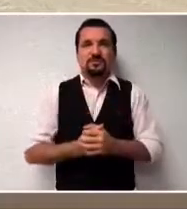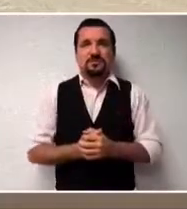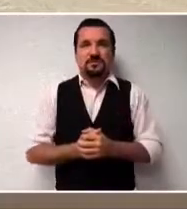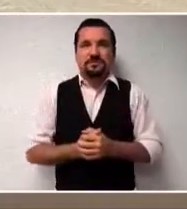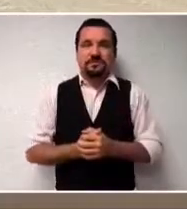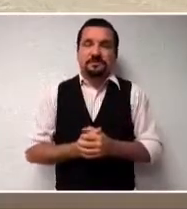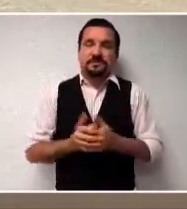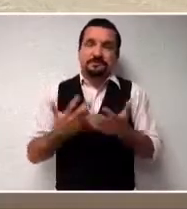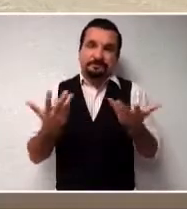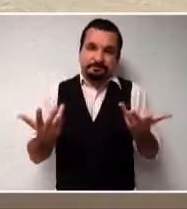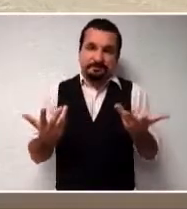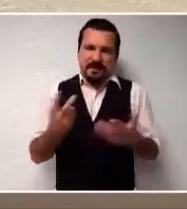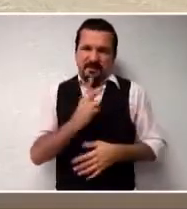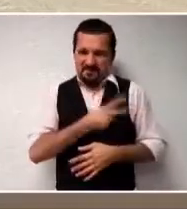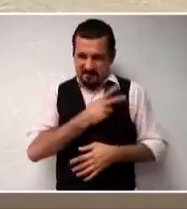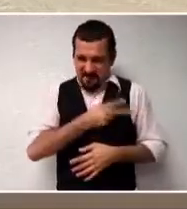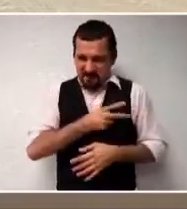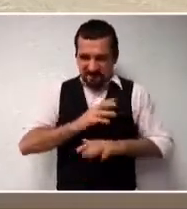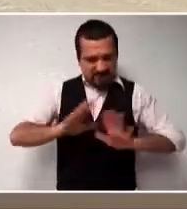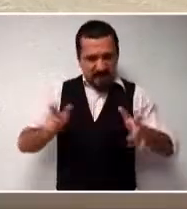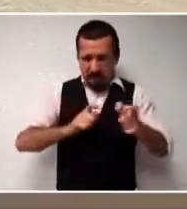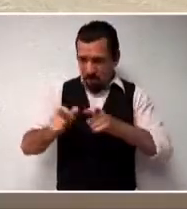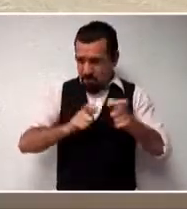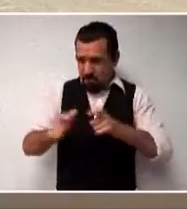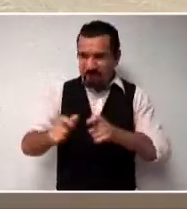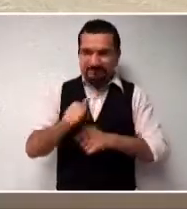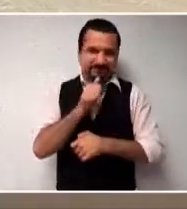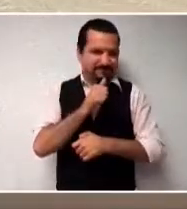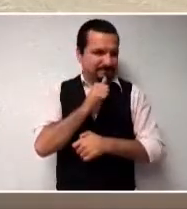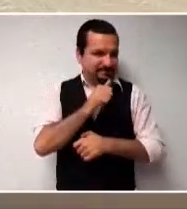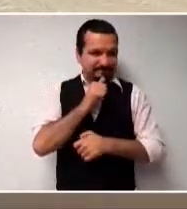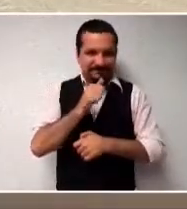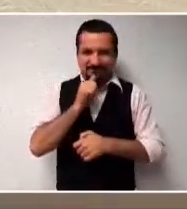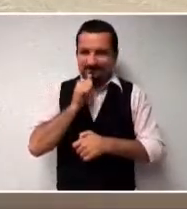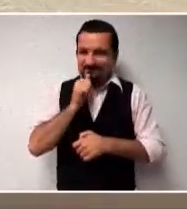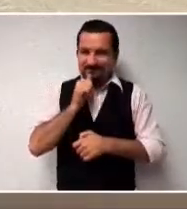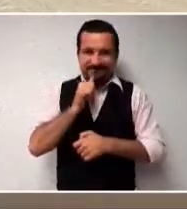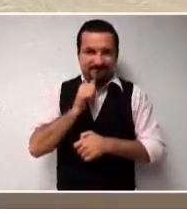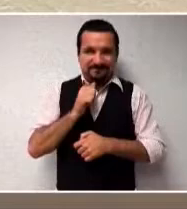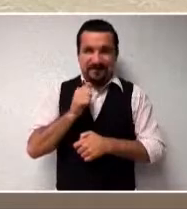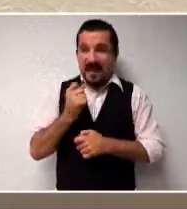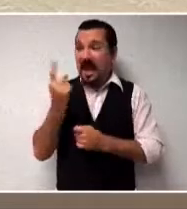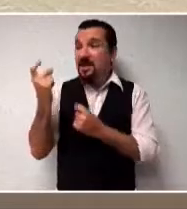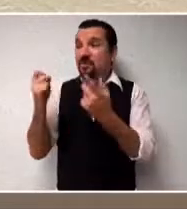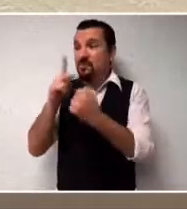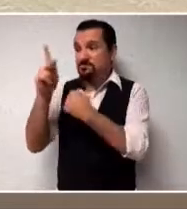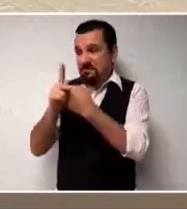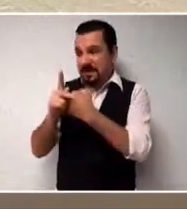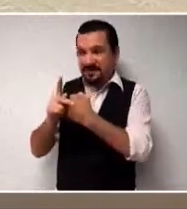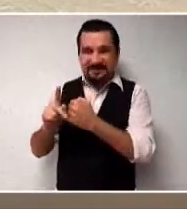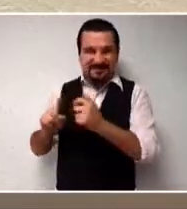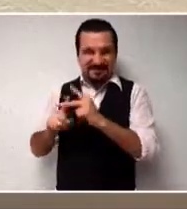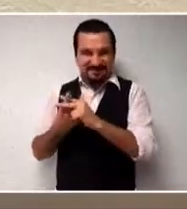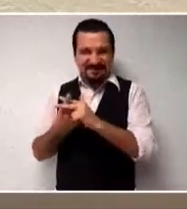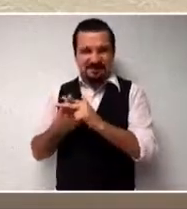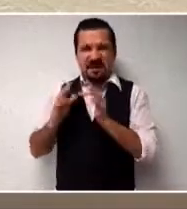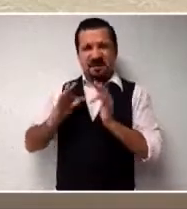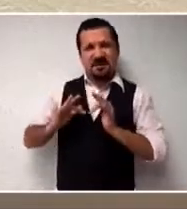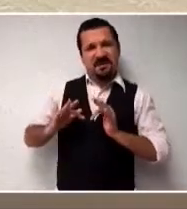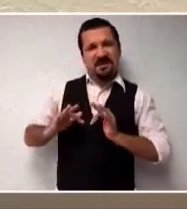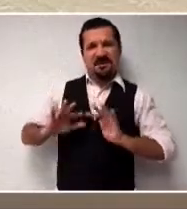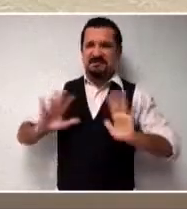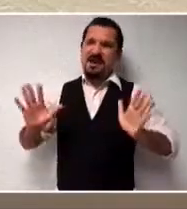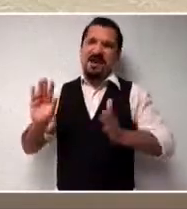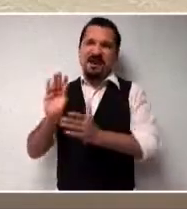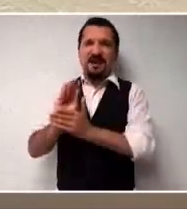manera el virus está bajo control y por el contrario aquellos países que empezaban a relajar las medidas